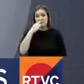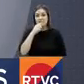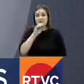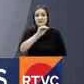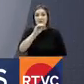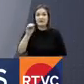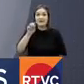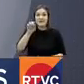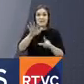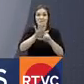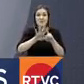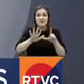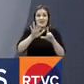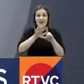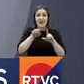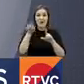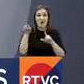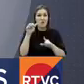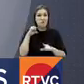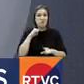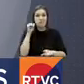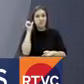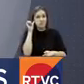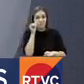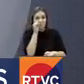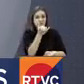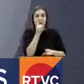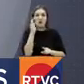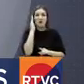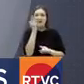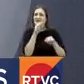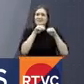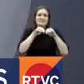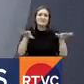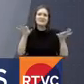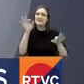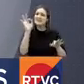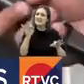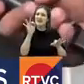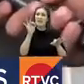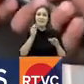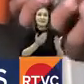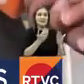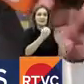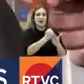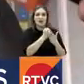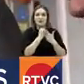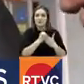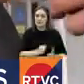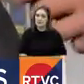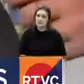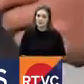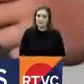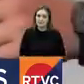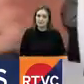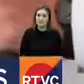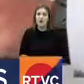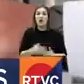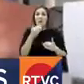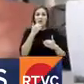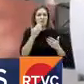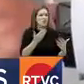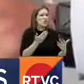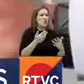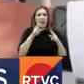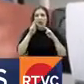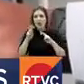las grabaciones realizadas con los celulares y con las cámaras de seguridad de establecimientos comerciales. Y esto le sirve a la Fiscalía para llevar